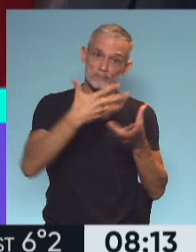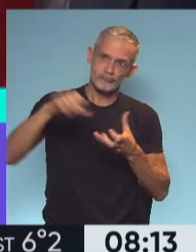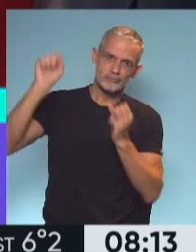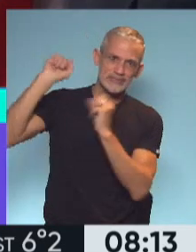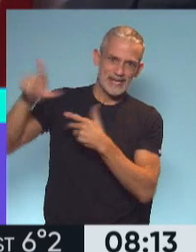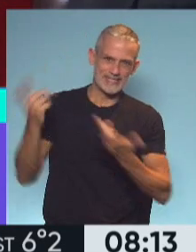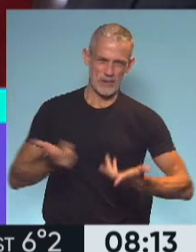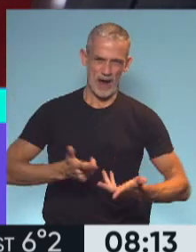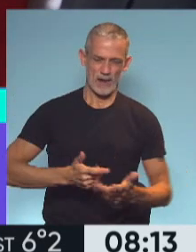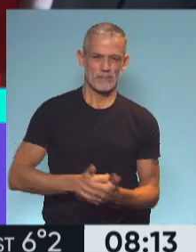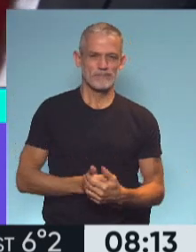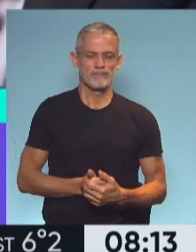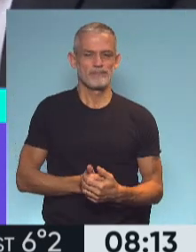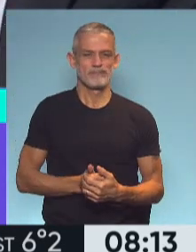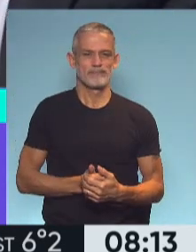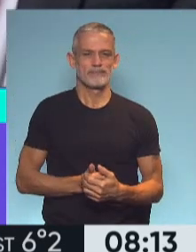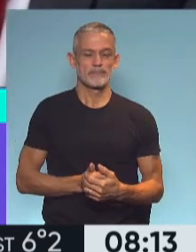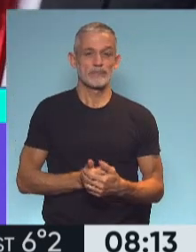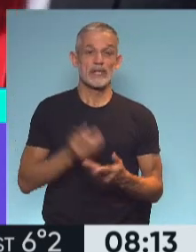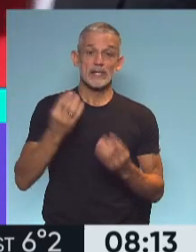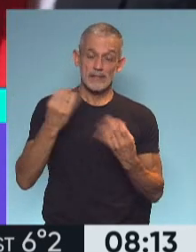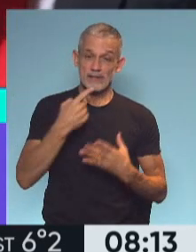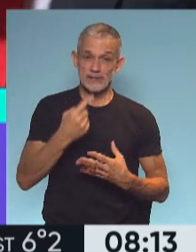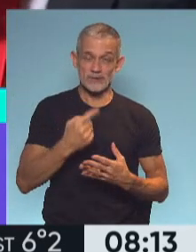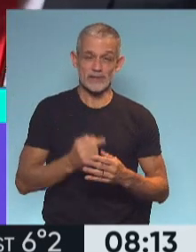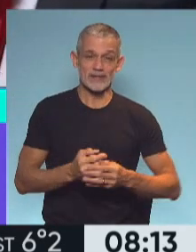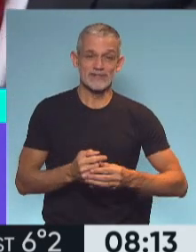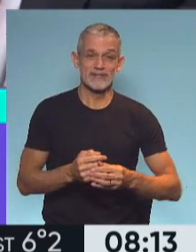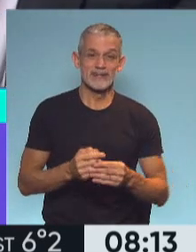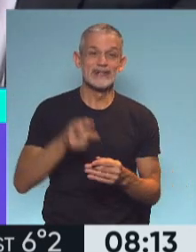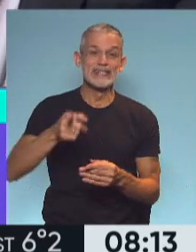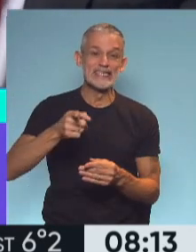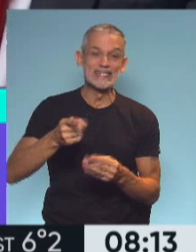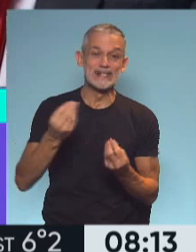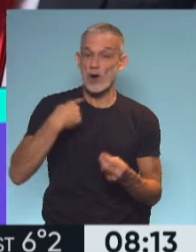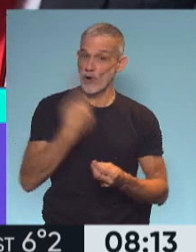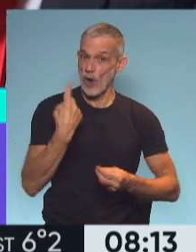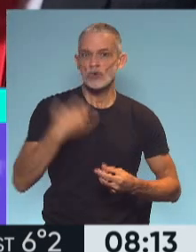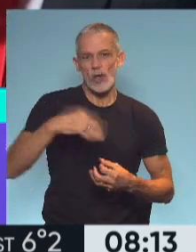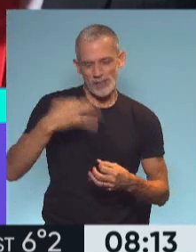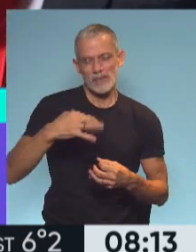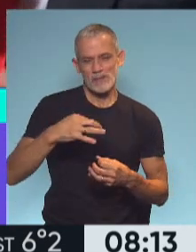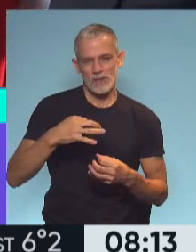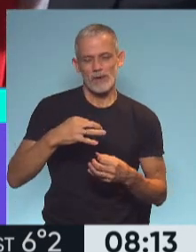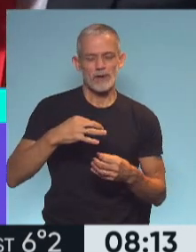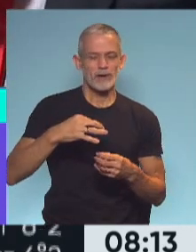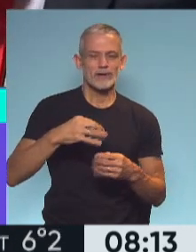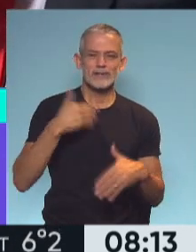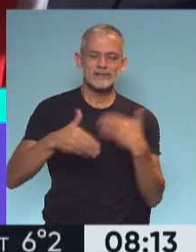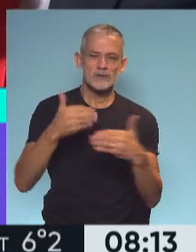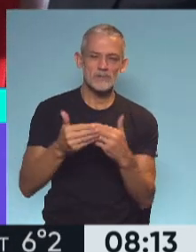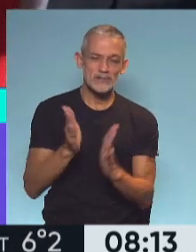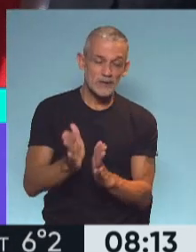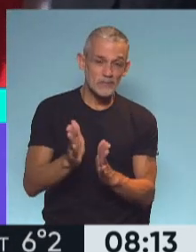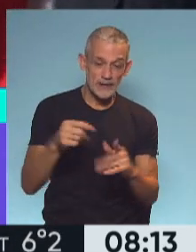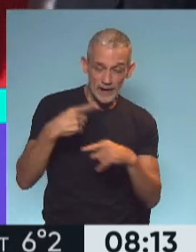ellos. Y como bien te decía, me parece que nosotros tenemos que seguir haciendo este camino, que